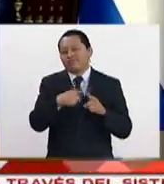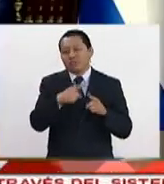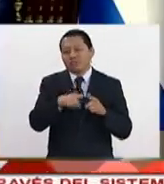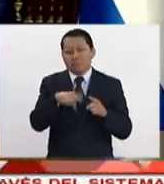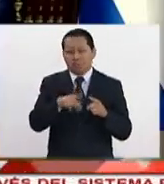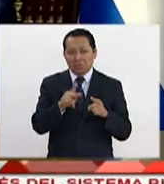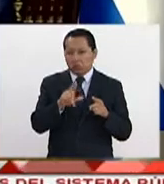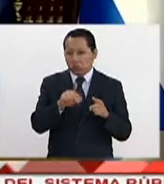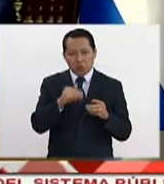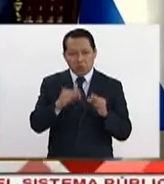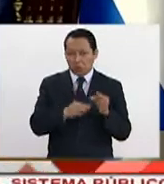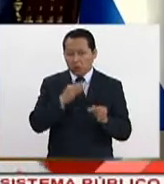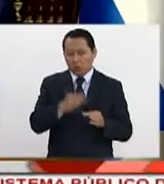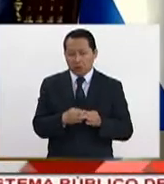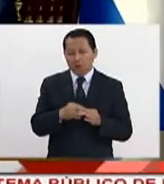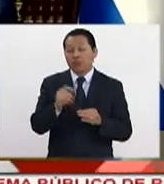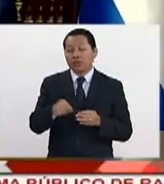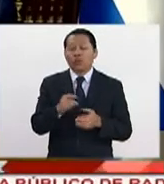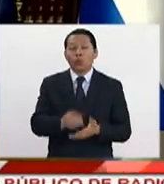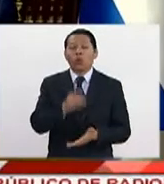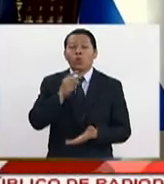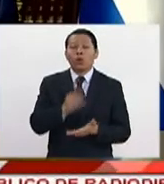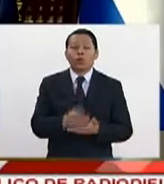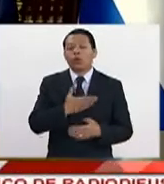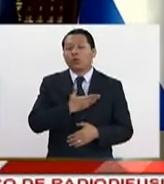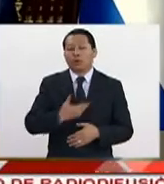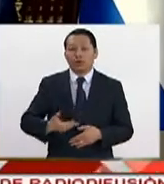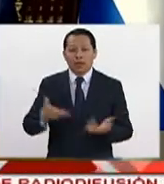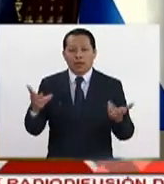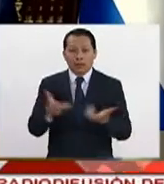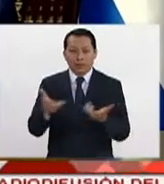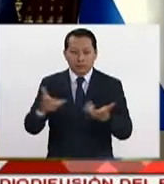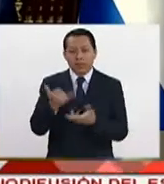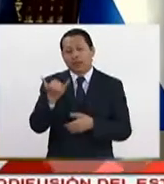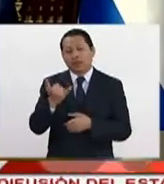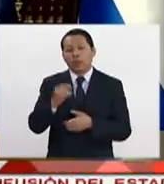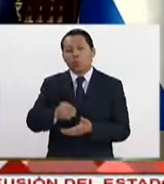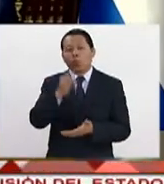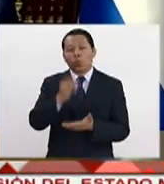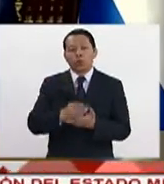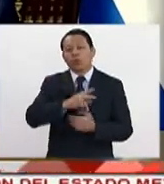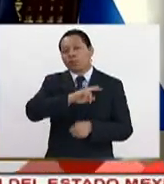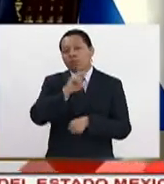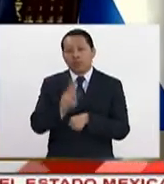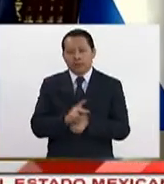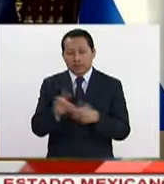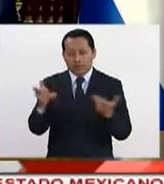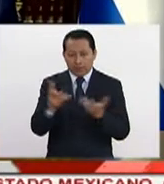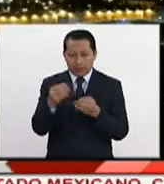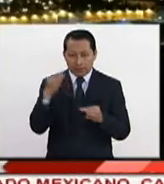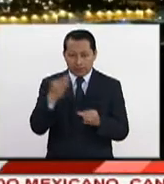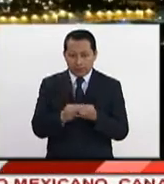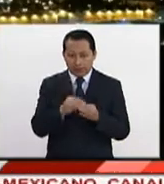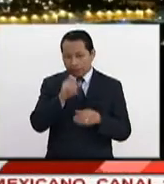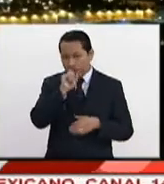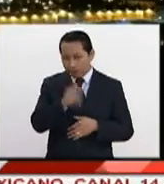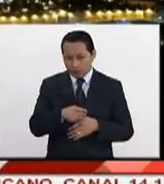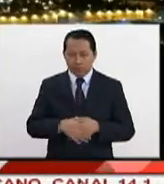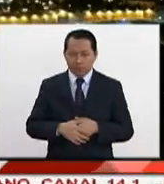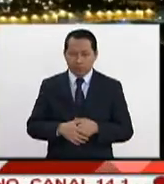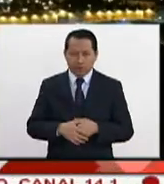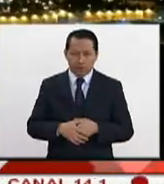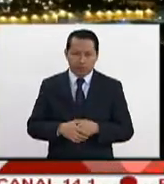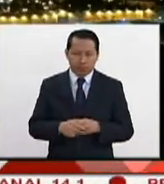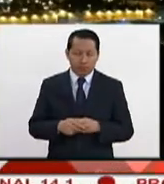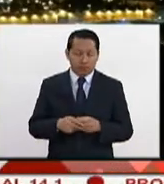hasta ahora con este que es el único presidente que lo ha hecho y el único país que ha llevado a cabo esta medida. Muy criticada,